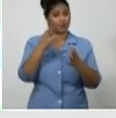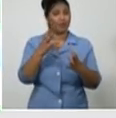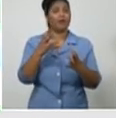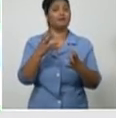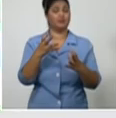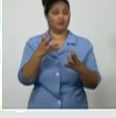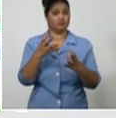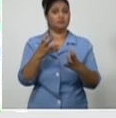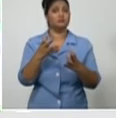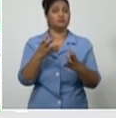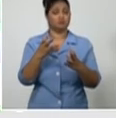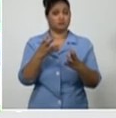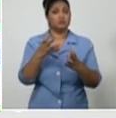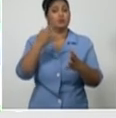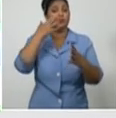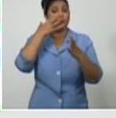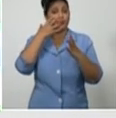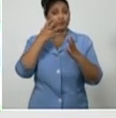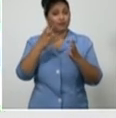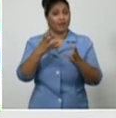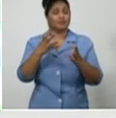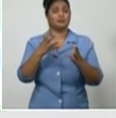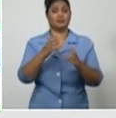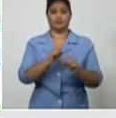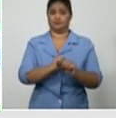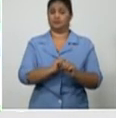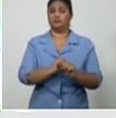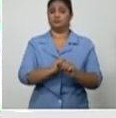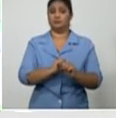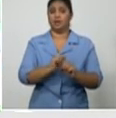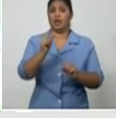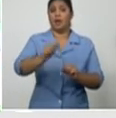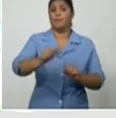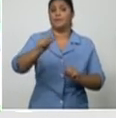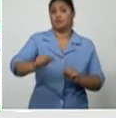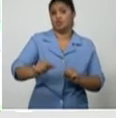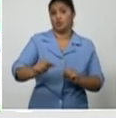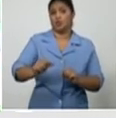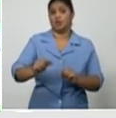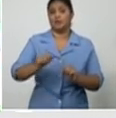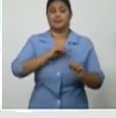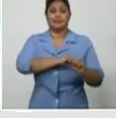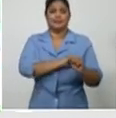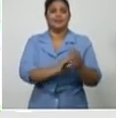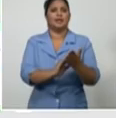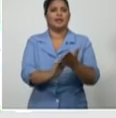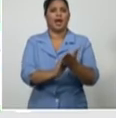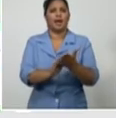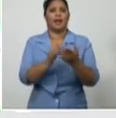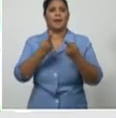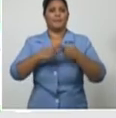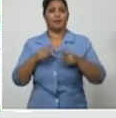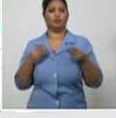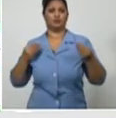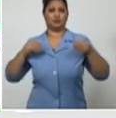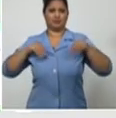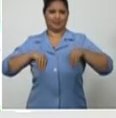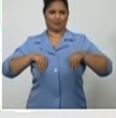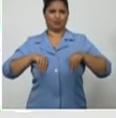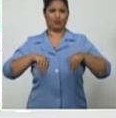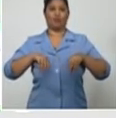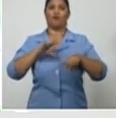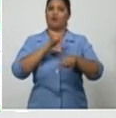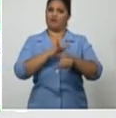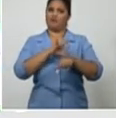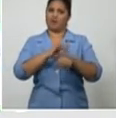comportamiento de la enfermedad, diagnosticando personas que no tienen absolutamente nada. En el acumulado de todos los